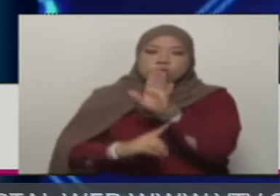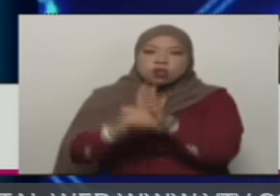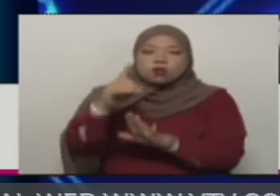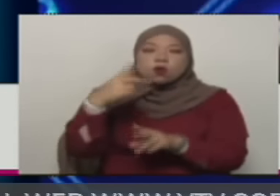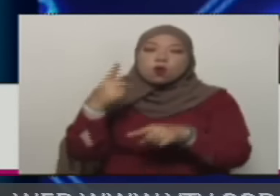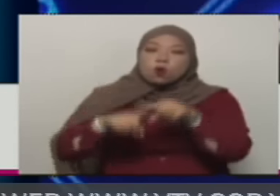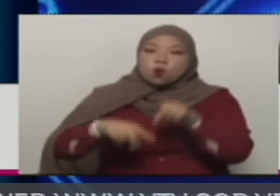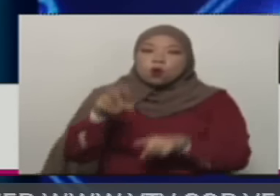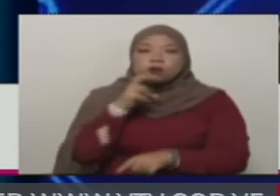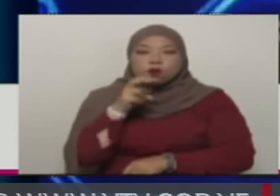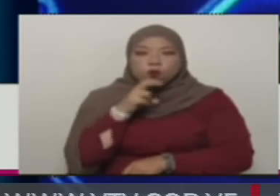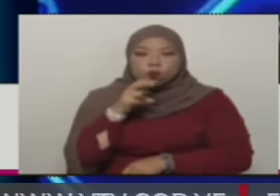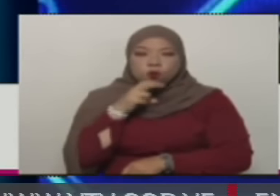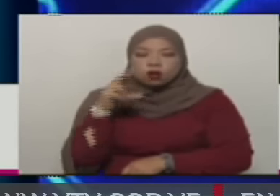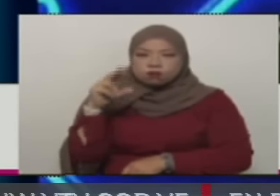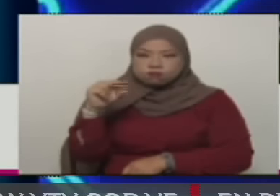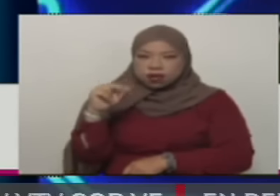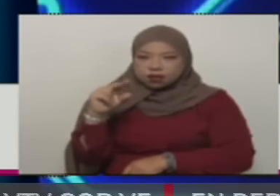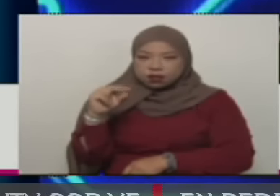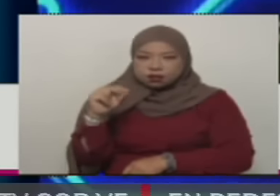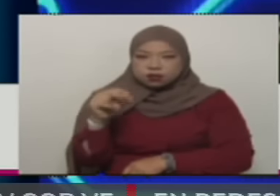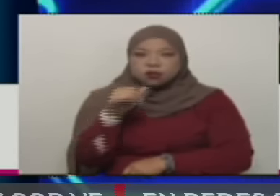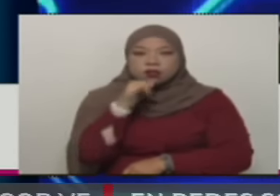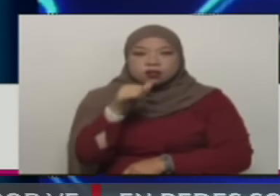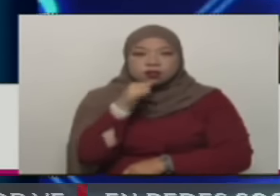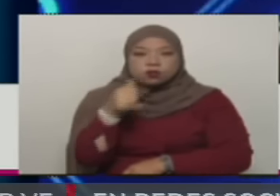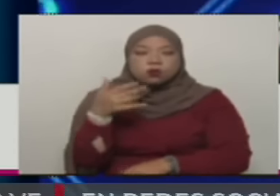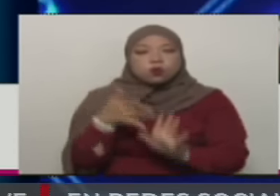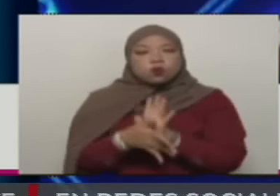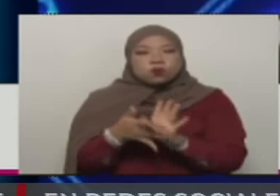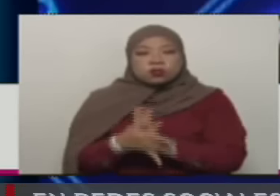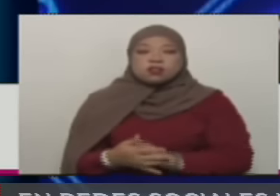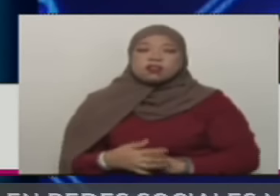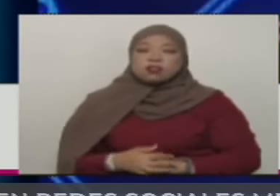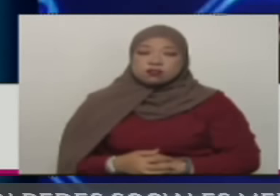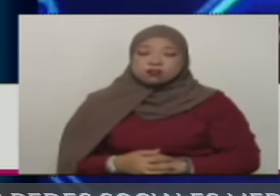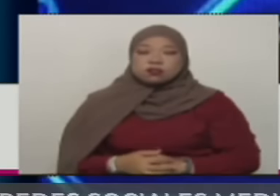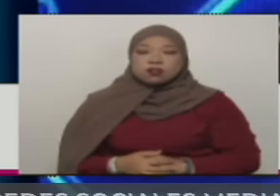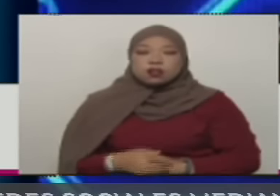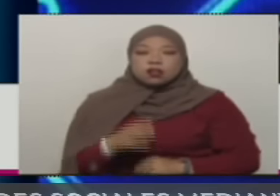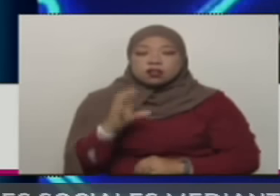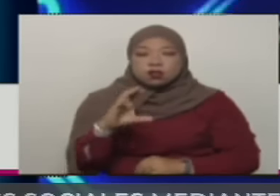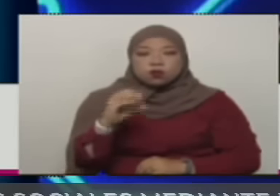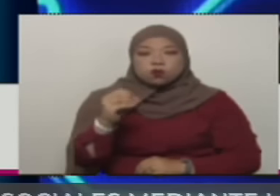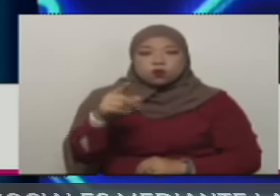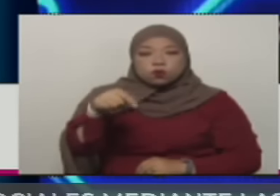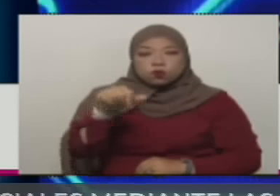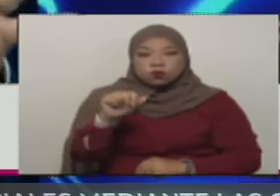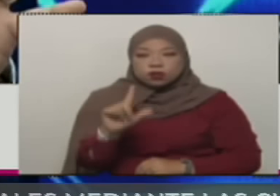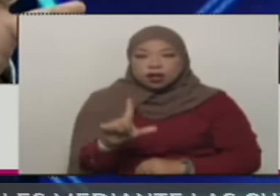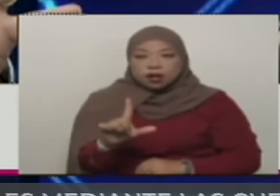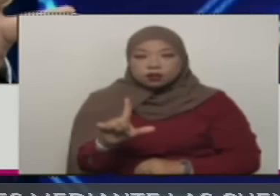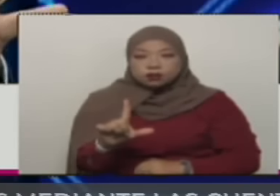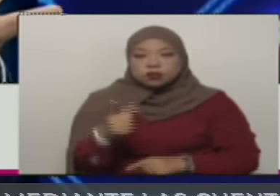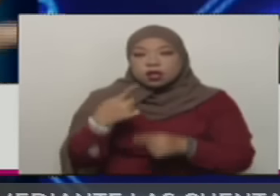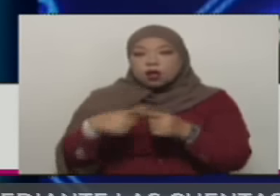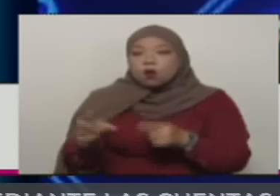minerales venezolanos, hierro, aluminio, coltán, oro,